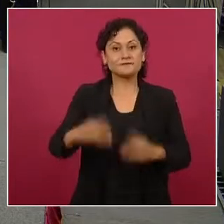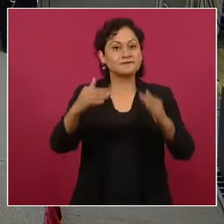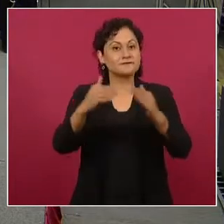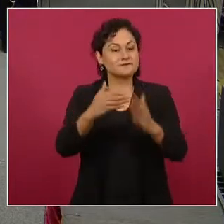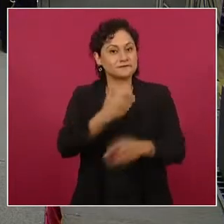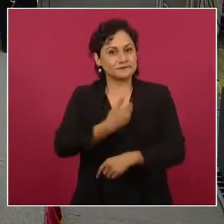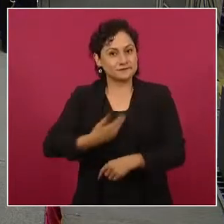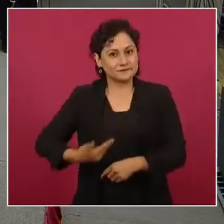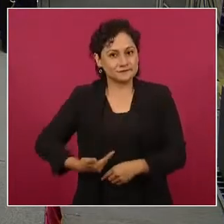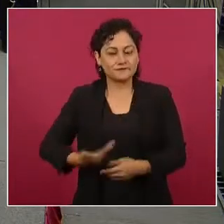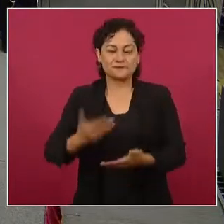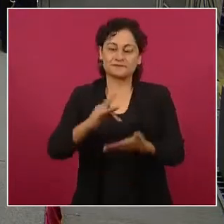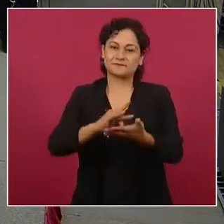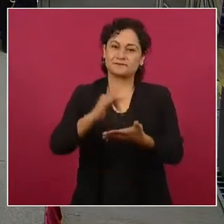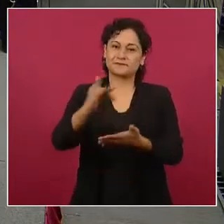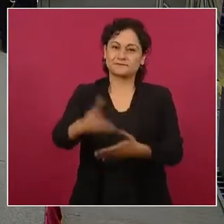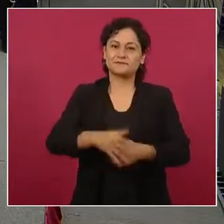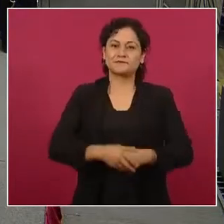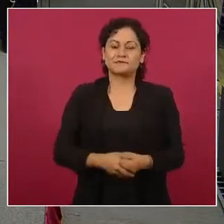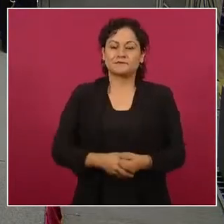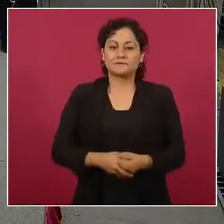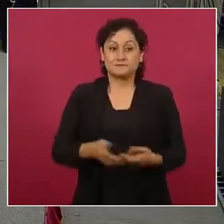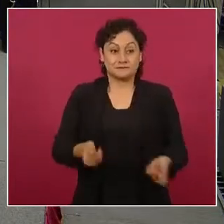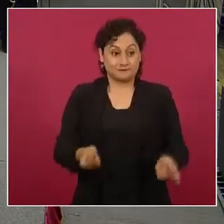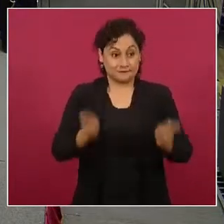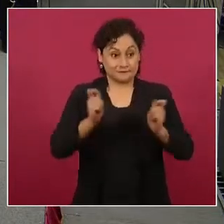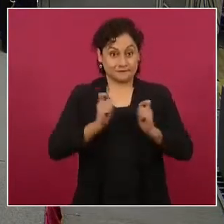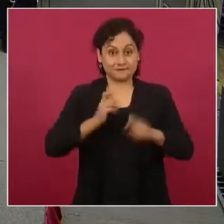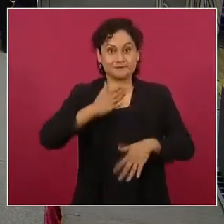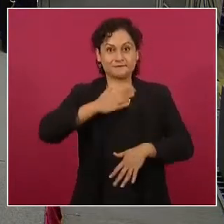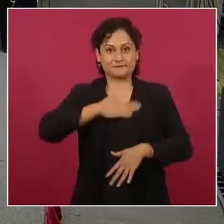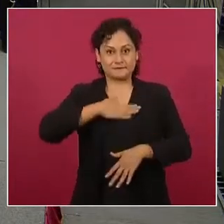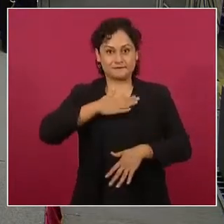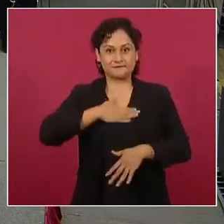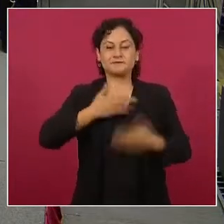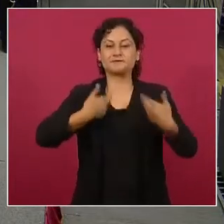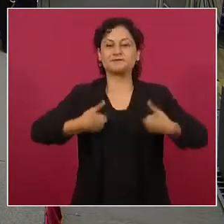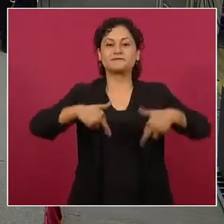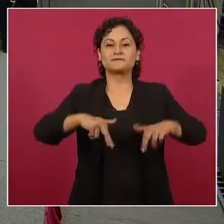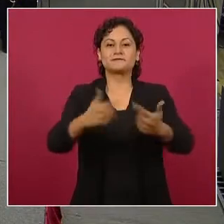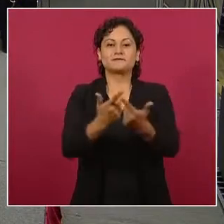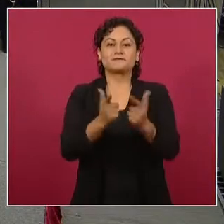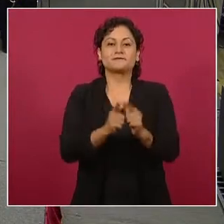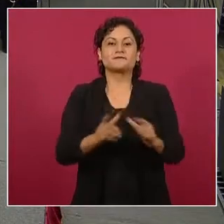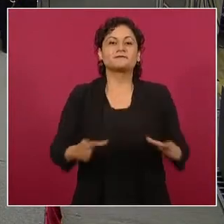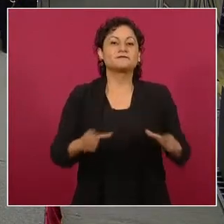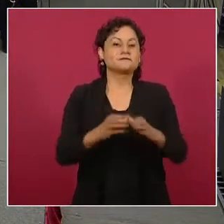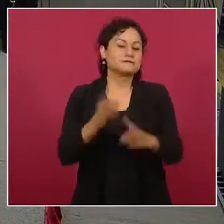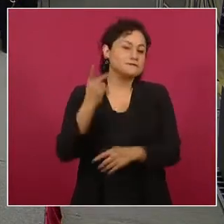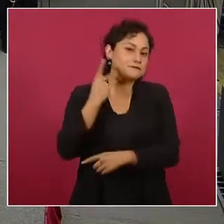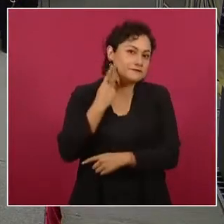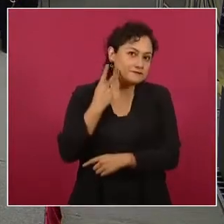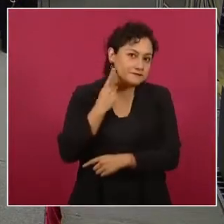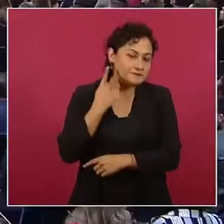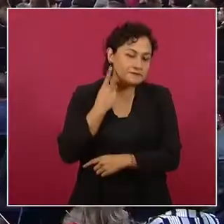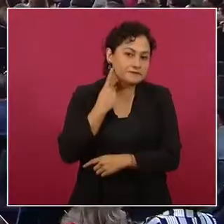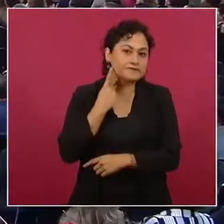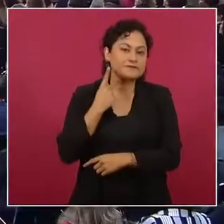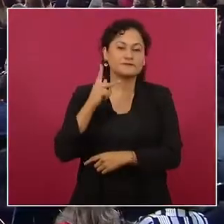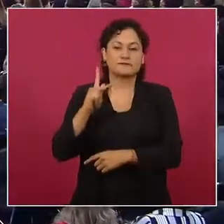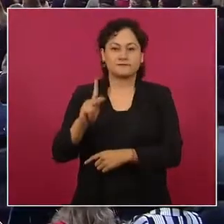honor para mí hablar a nombre de mis compañeras y compañeros del grupo parlamentario que integramos al Partido Verde en la Cámara de los